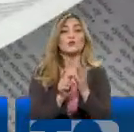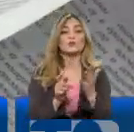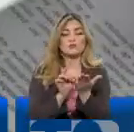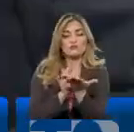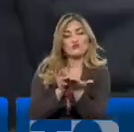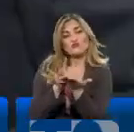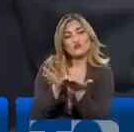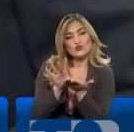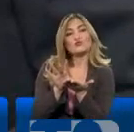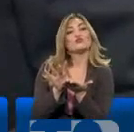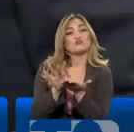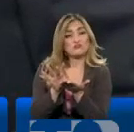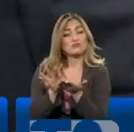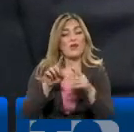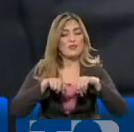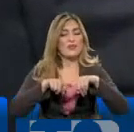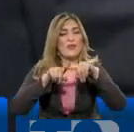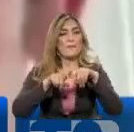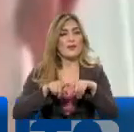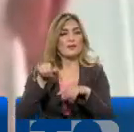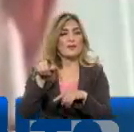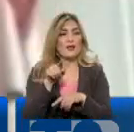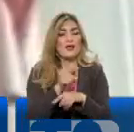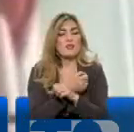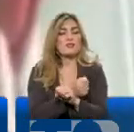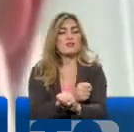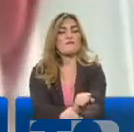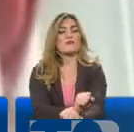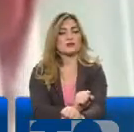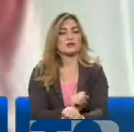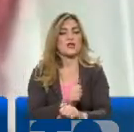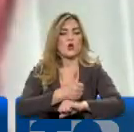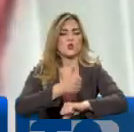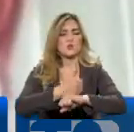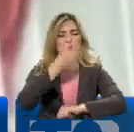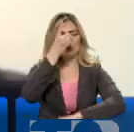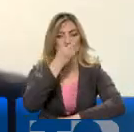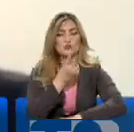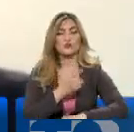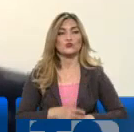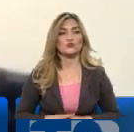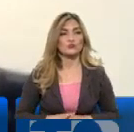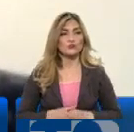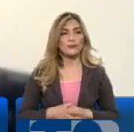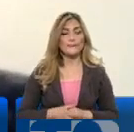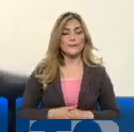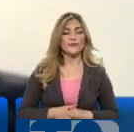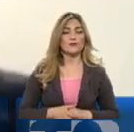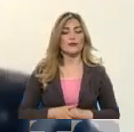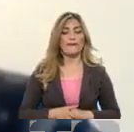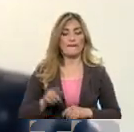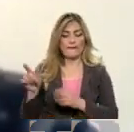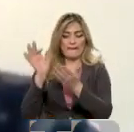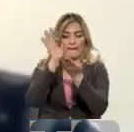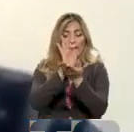la destitución de Villamar dependerá de lo que él pueda decir y de lo que digan las autoridades. Si es que en medio de las comparecencias